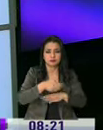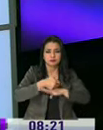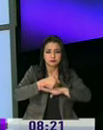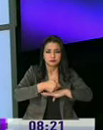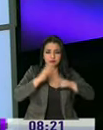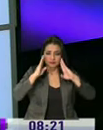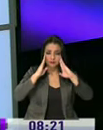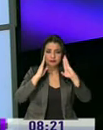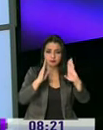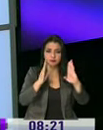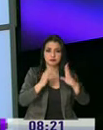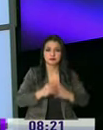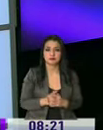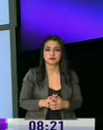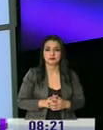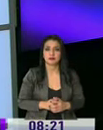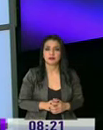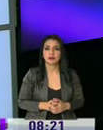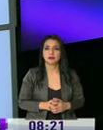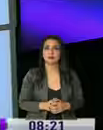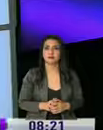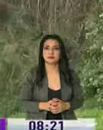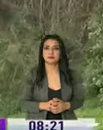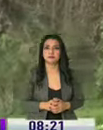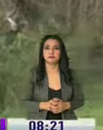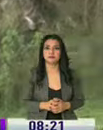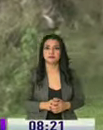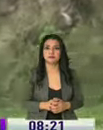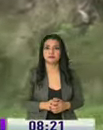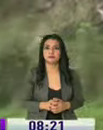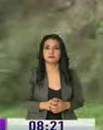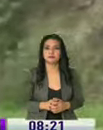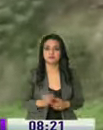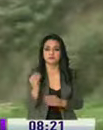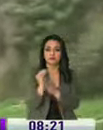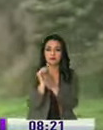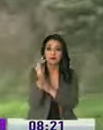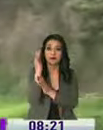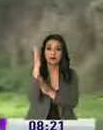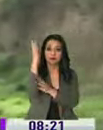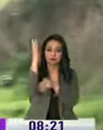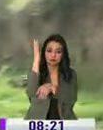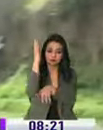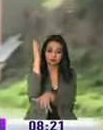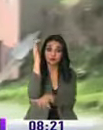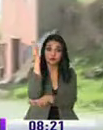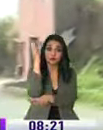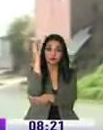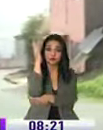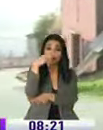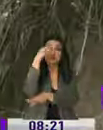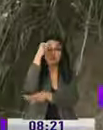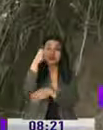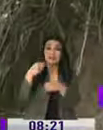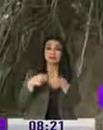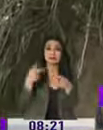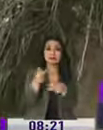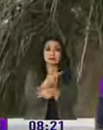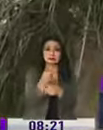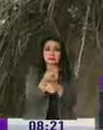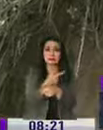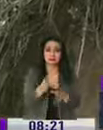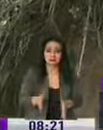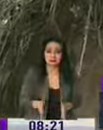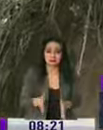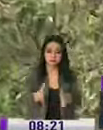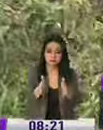la atención a este reportaje. Las raíces de estos árboles son causa de temor en el norte de la capital, específicamente en la calle